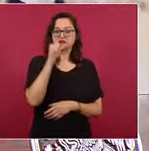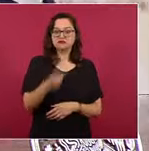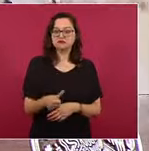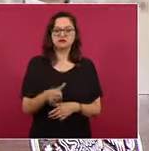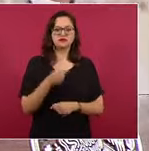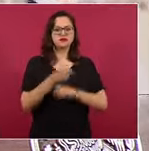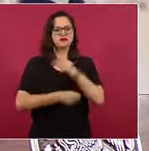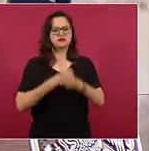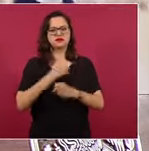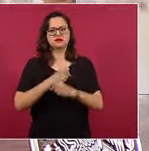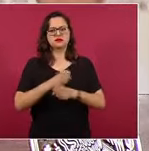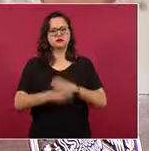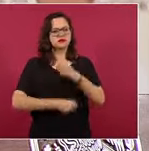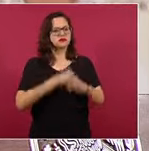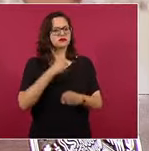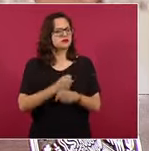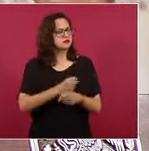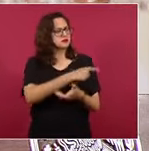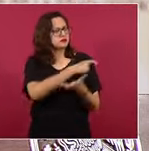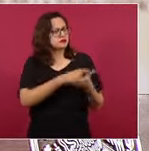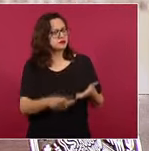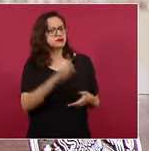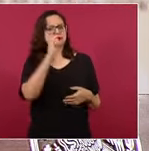de que se peleaban.